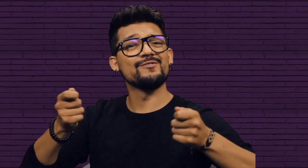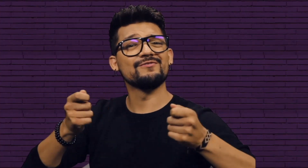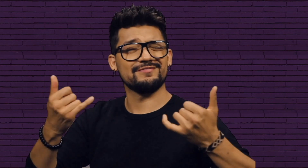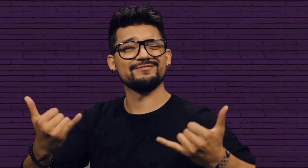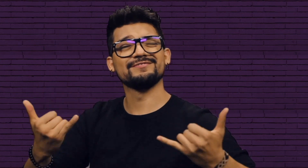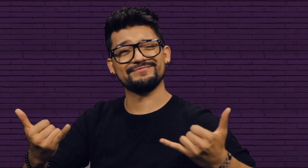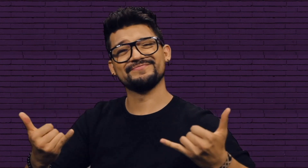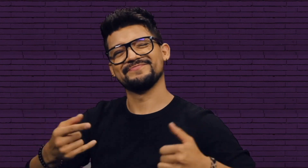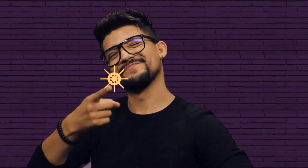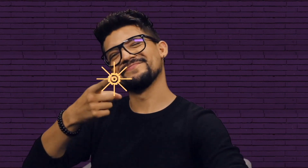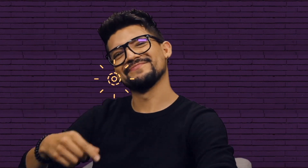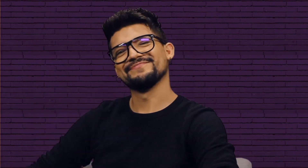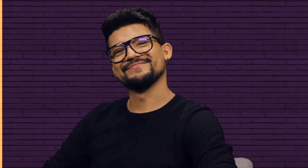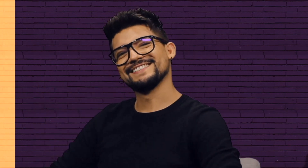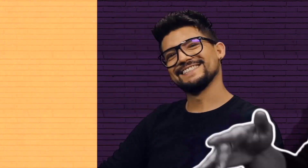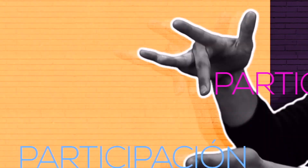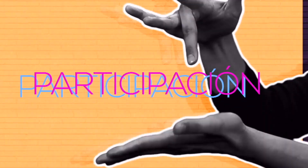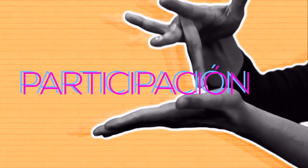Esta